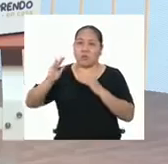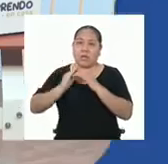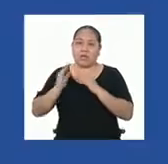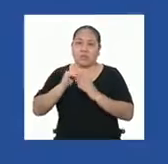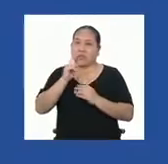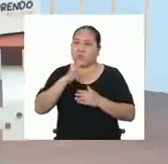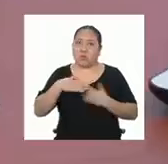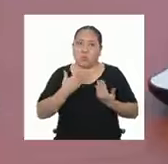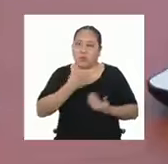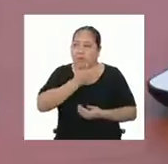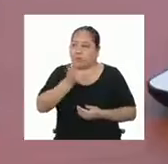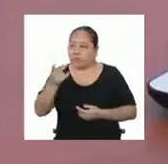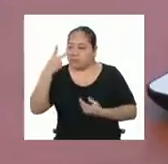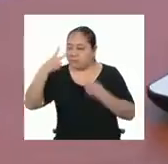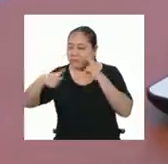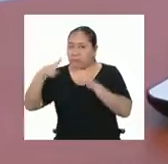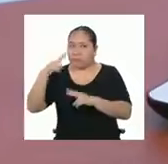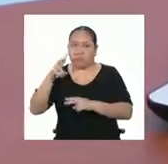no pues, no se puede